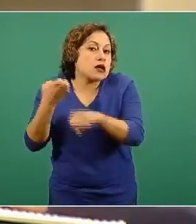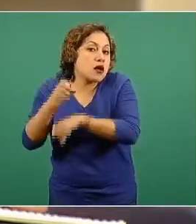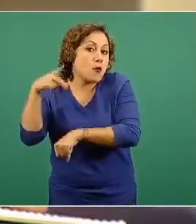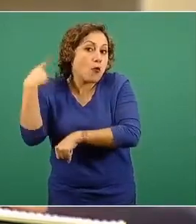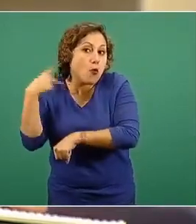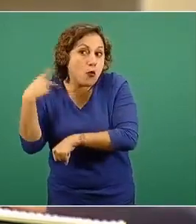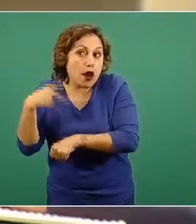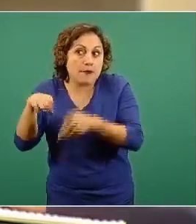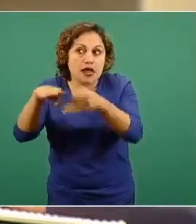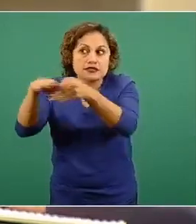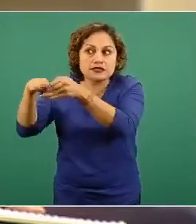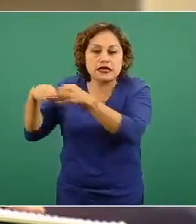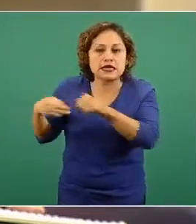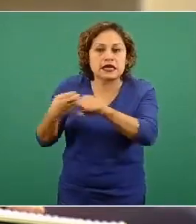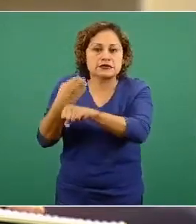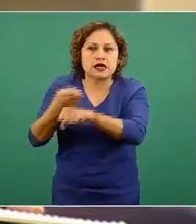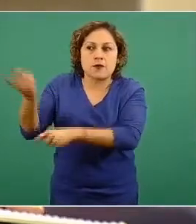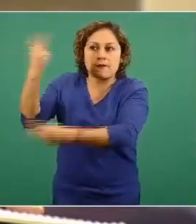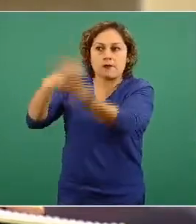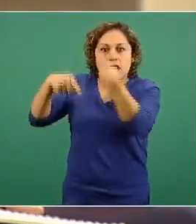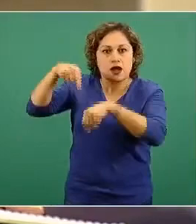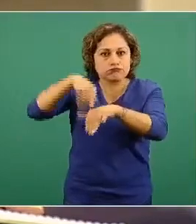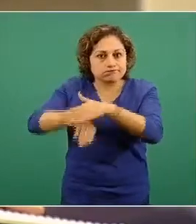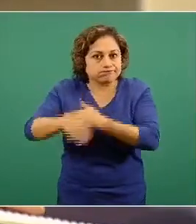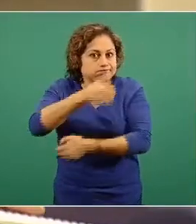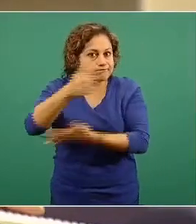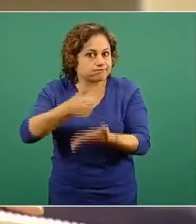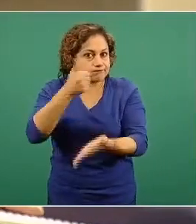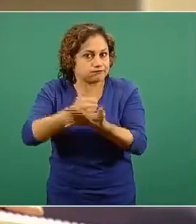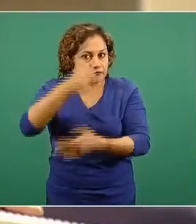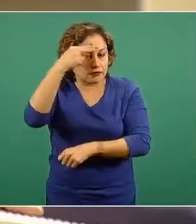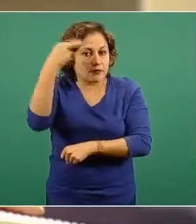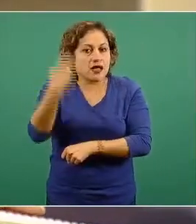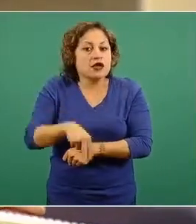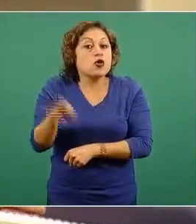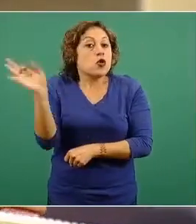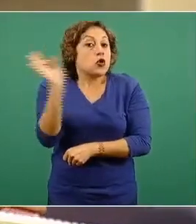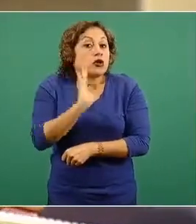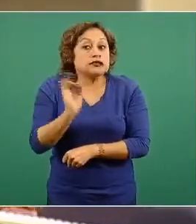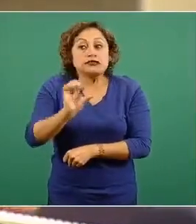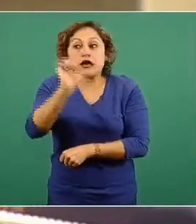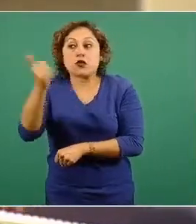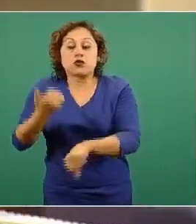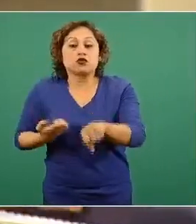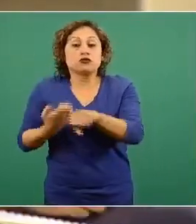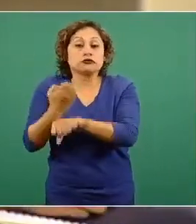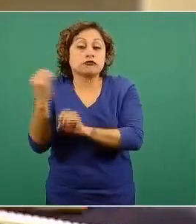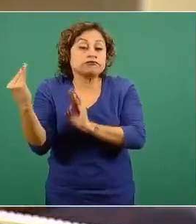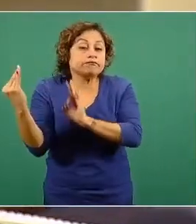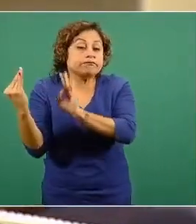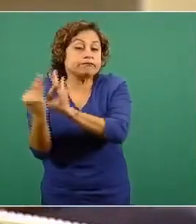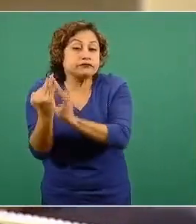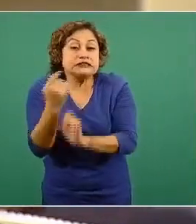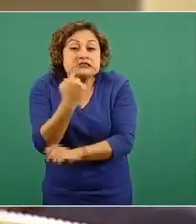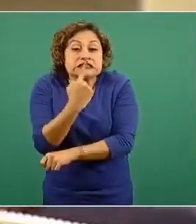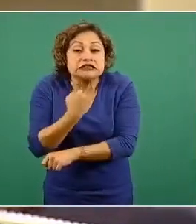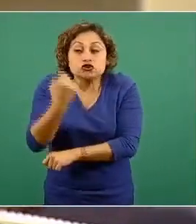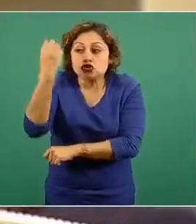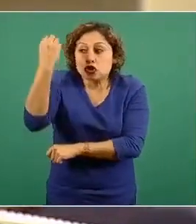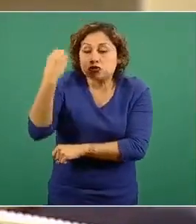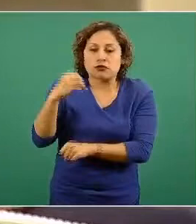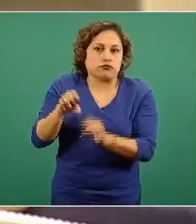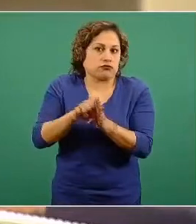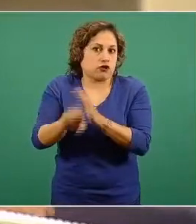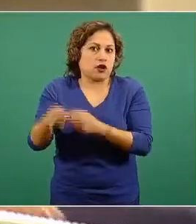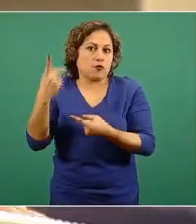de estados o una de dos, o ya están en semáforo rojo o están en proceso de estar en semáforo rojo? Estamos hablando, por ejemplo, de Puebla,